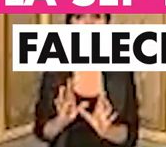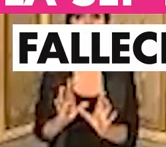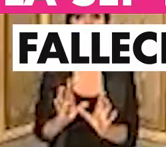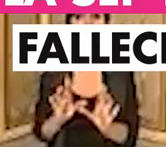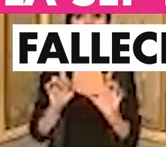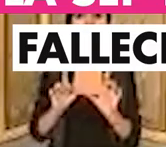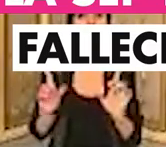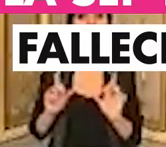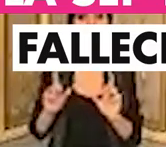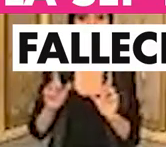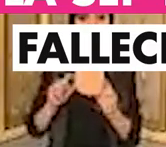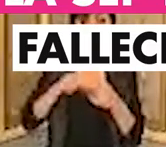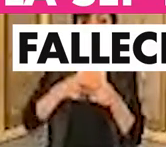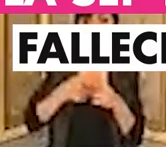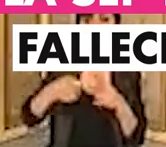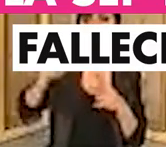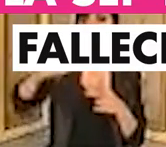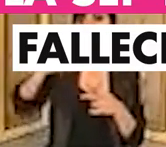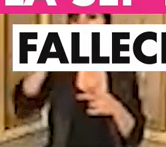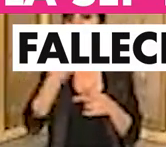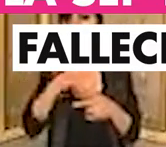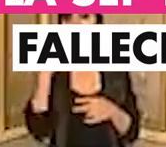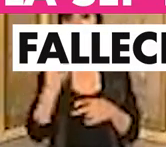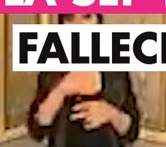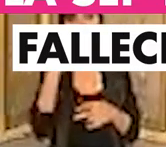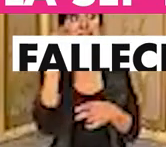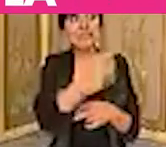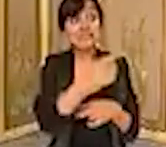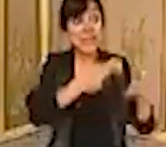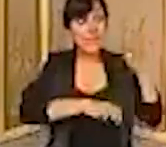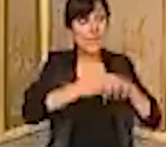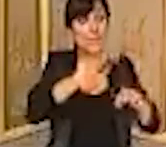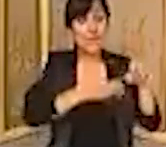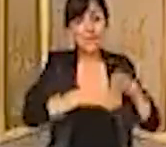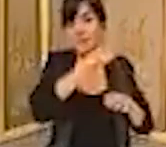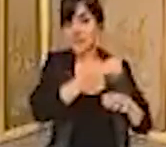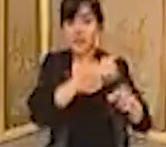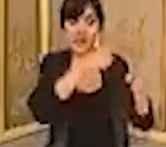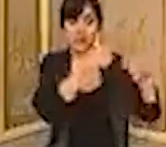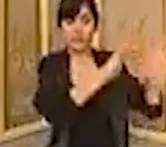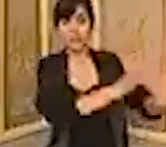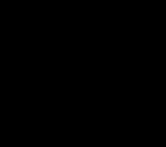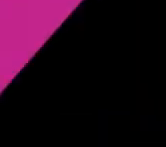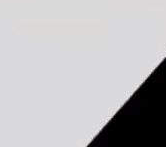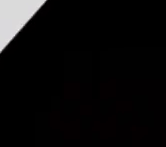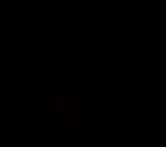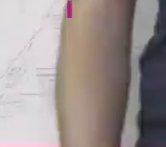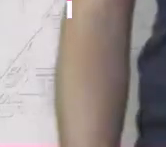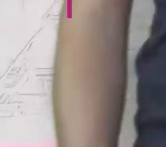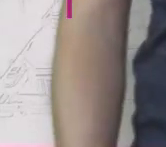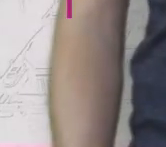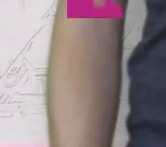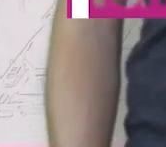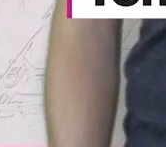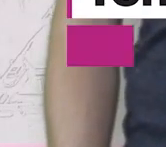fallecidos en siniestros de 2017, 2018, 2019 y algunos de 2016 pronto se reactivará. Yo